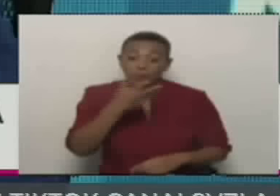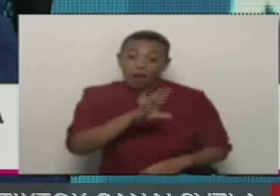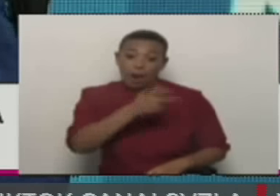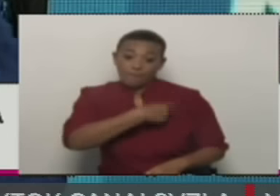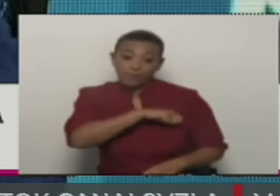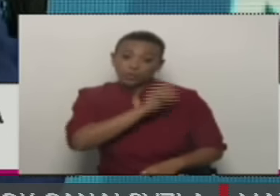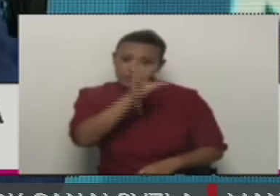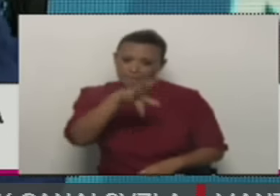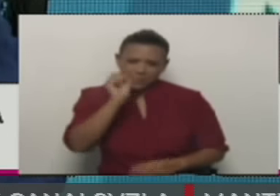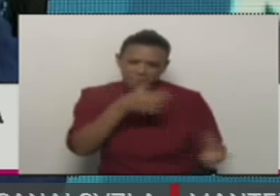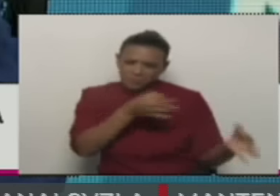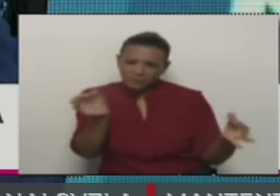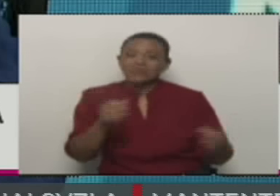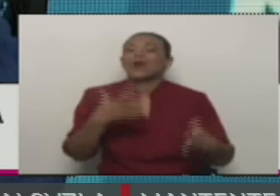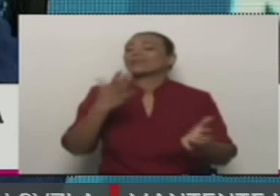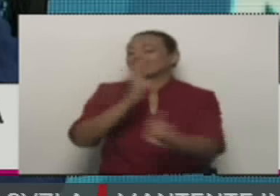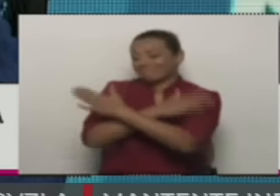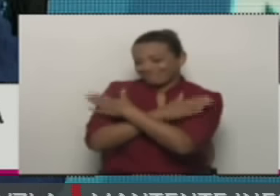Perfecto.